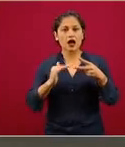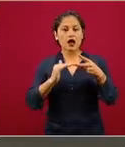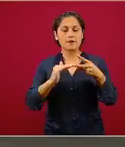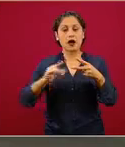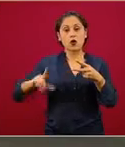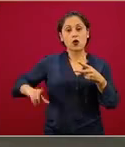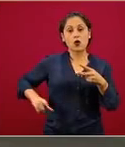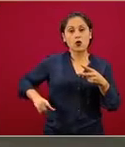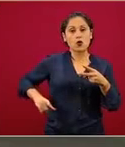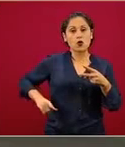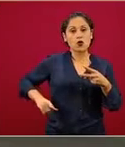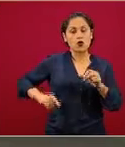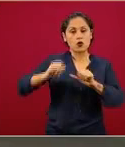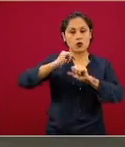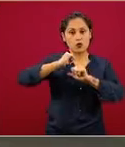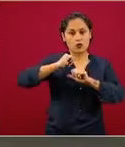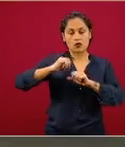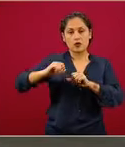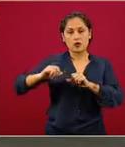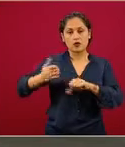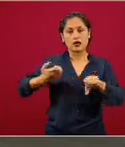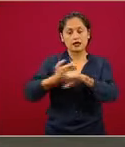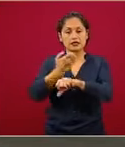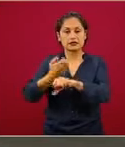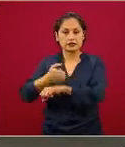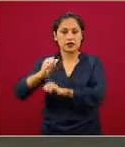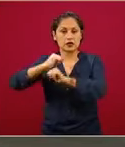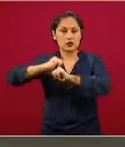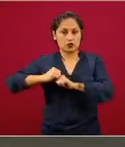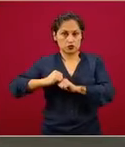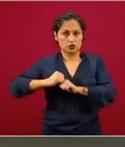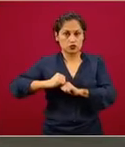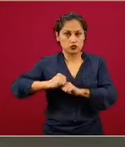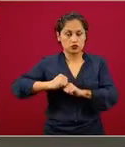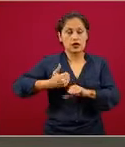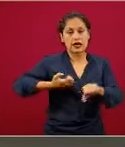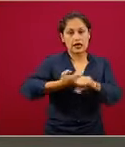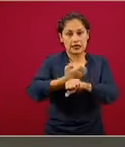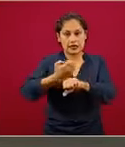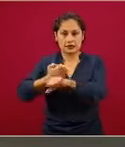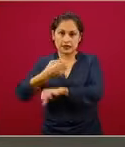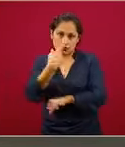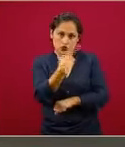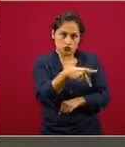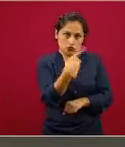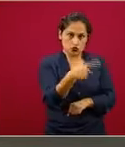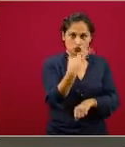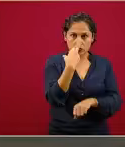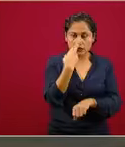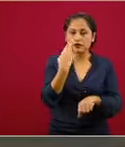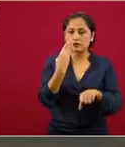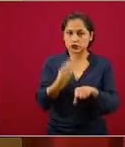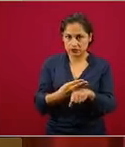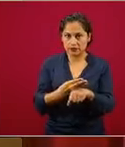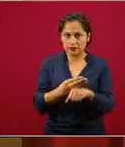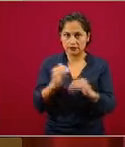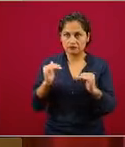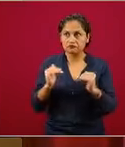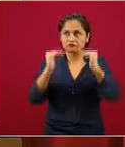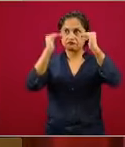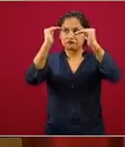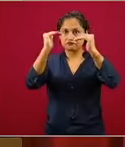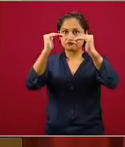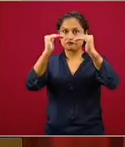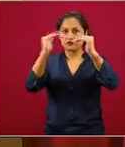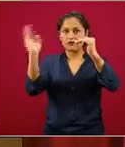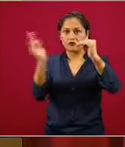Sanitaria Nacional para su ámbito de competencia, que es el territorio del Estado. Y las gobernadoras